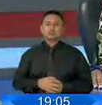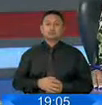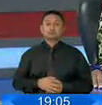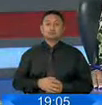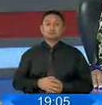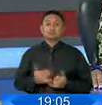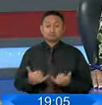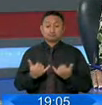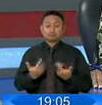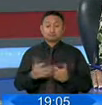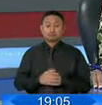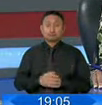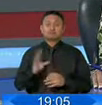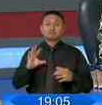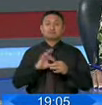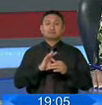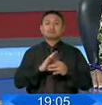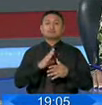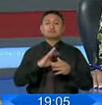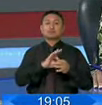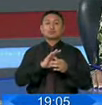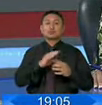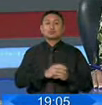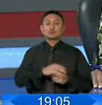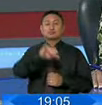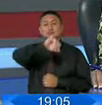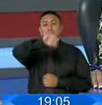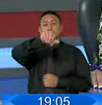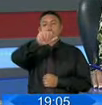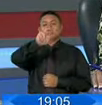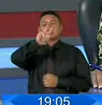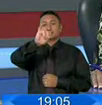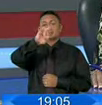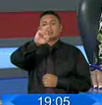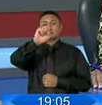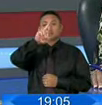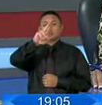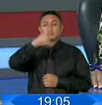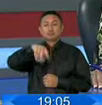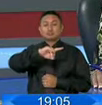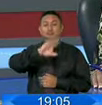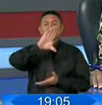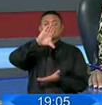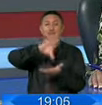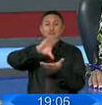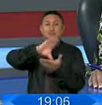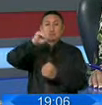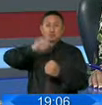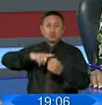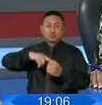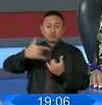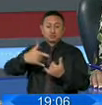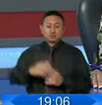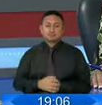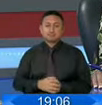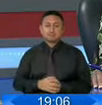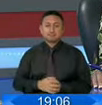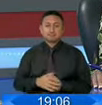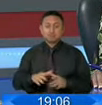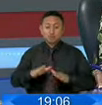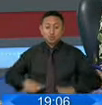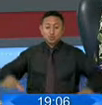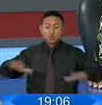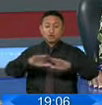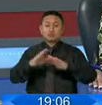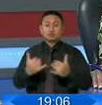Precisamente a esta hora nos vamos a enlazar con nuestro compañero Javier Rosero, quien se encuentra en el centro histórico de la capital de la República. En este lugar se